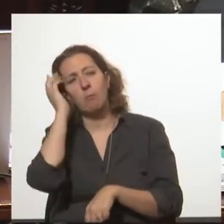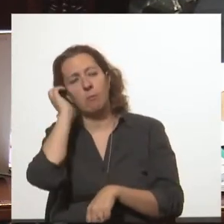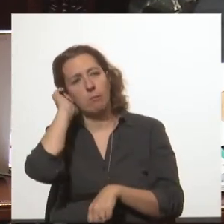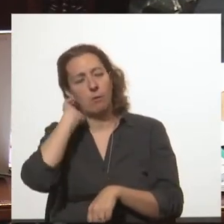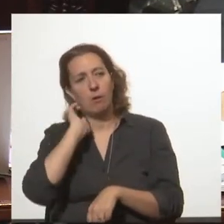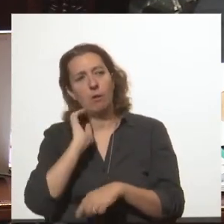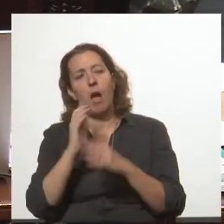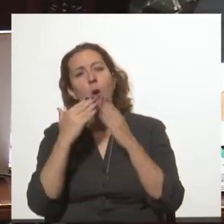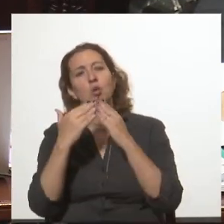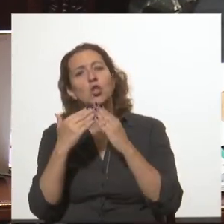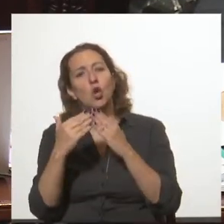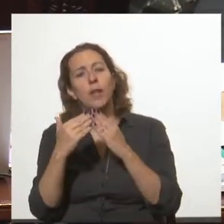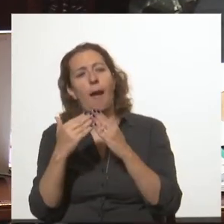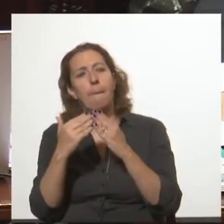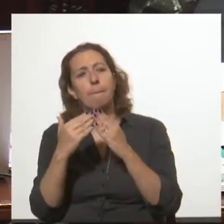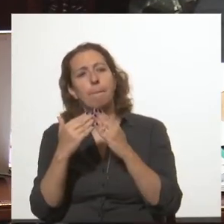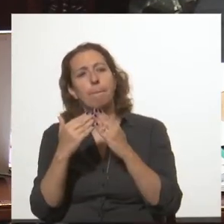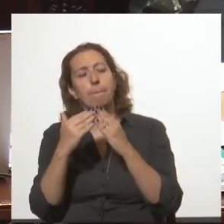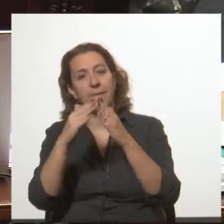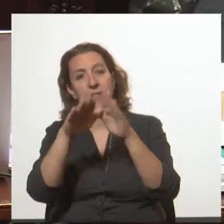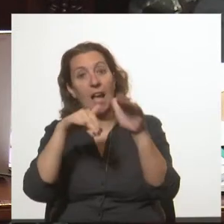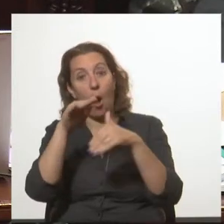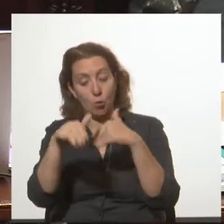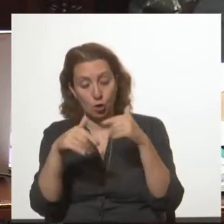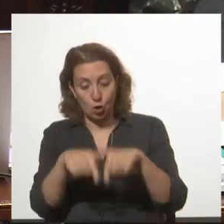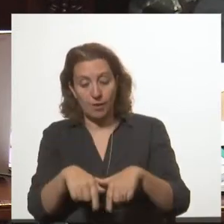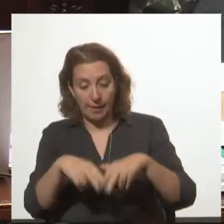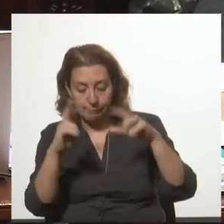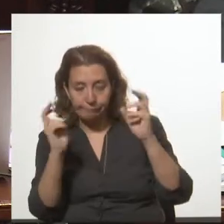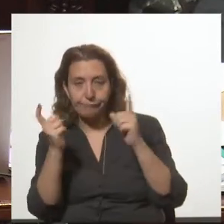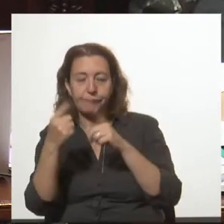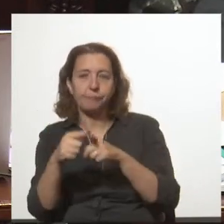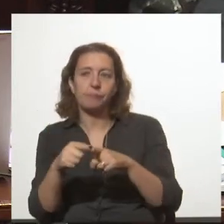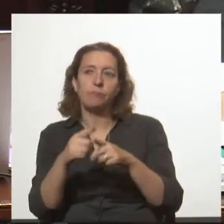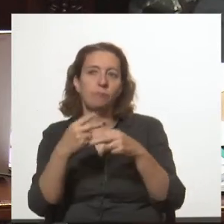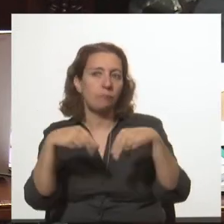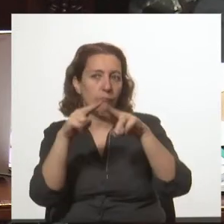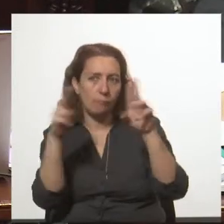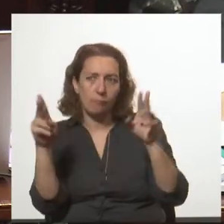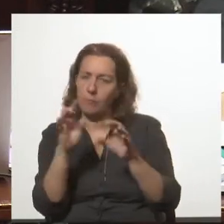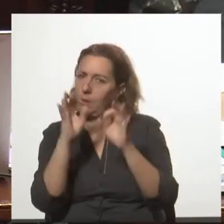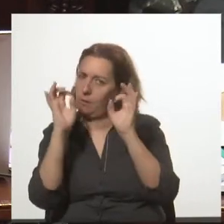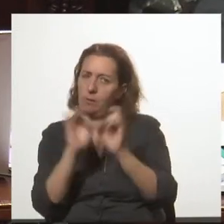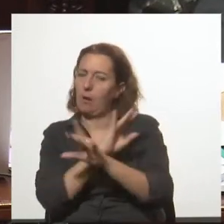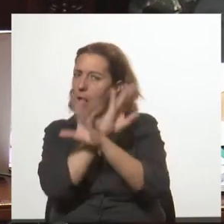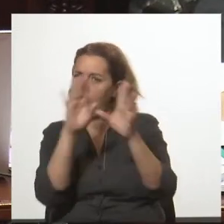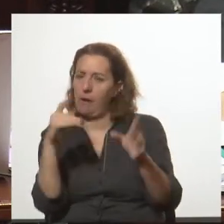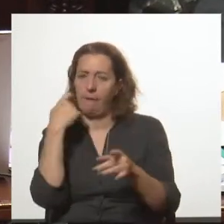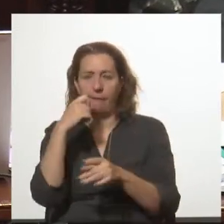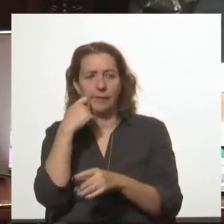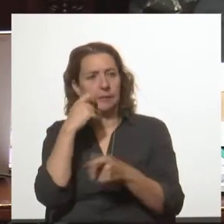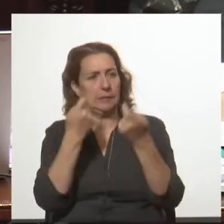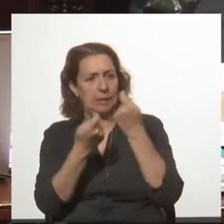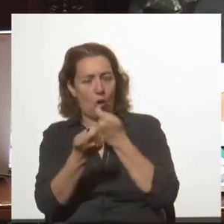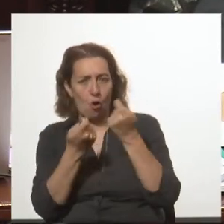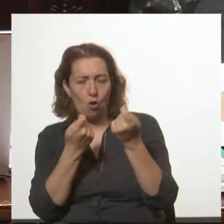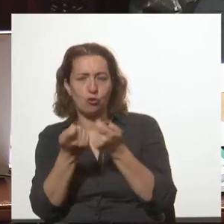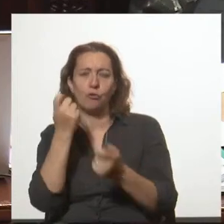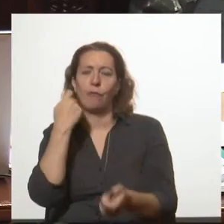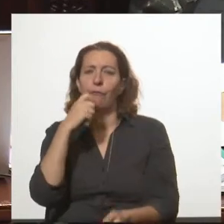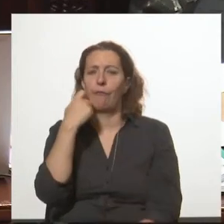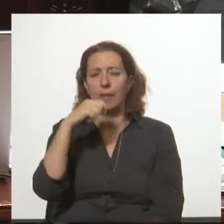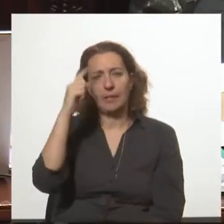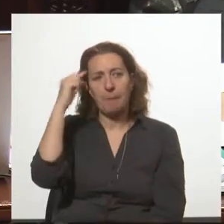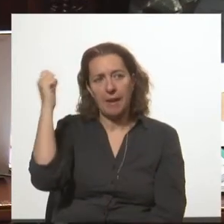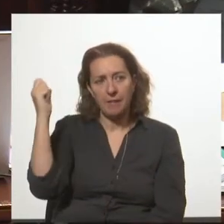auditoría en sus conclusiones es concluyente respecto a la falta de negocios la falta de planificación